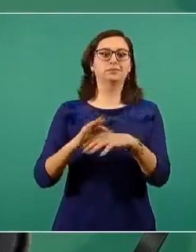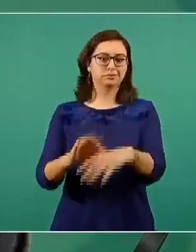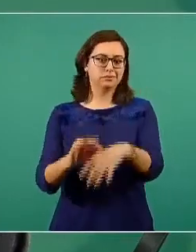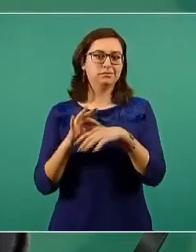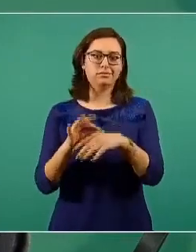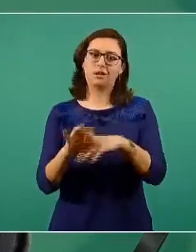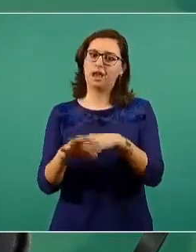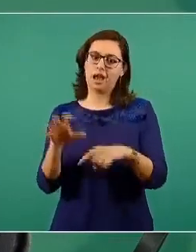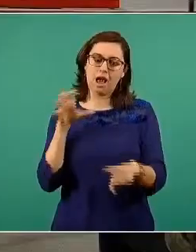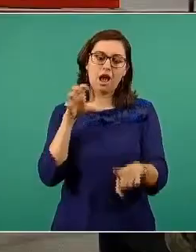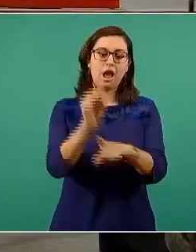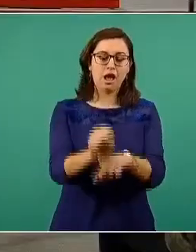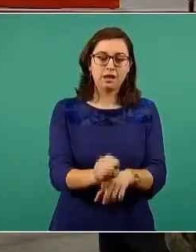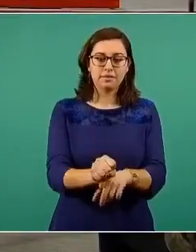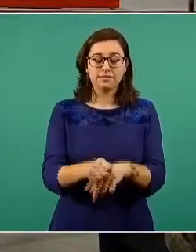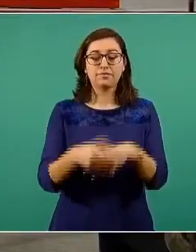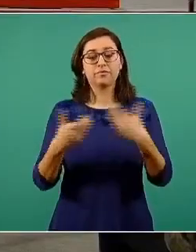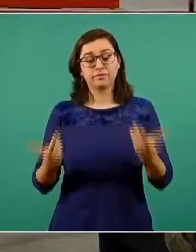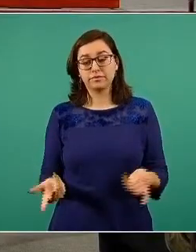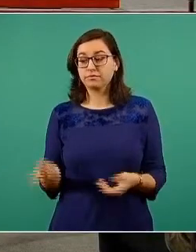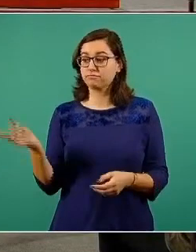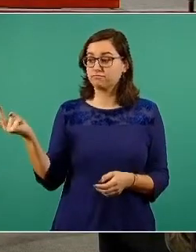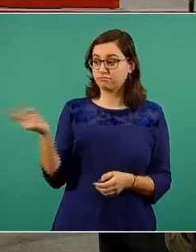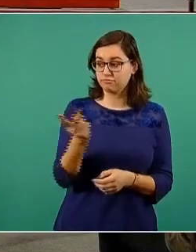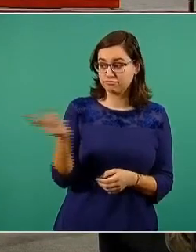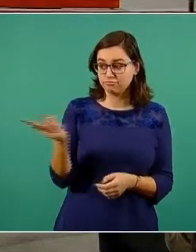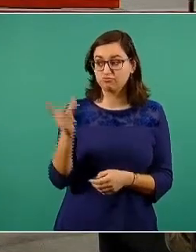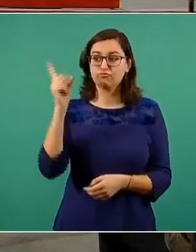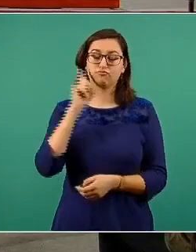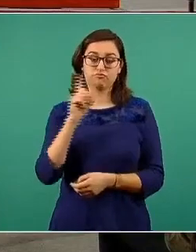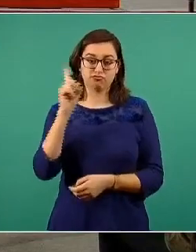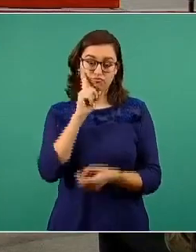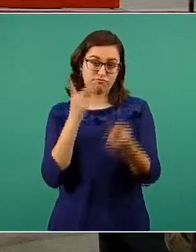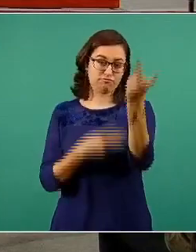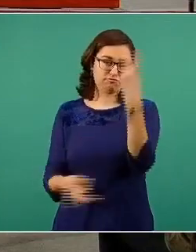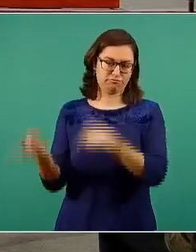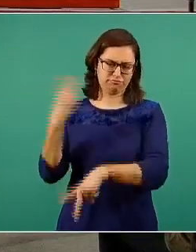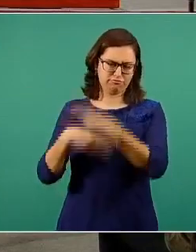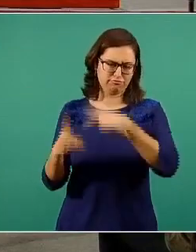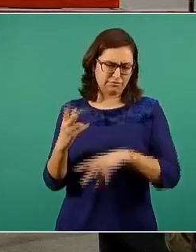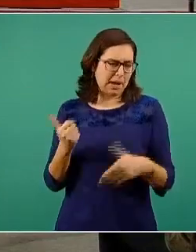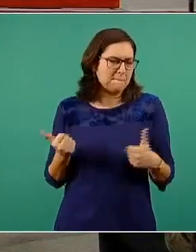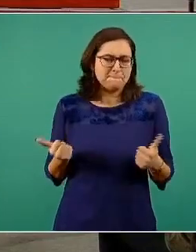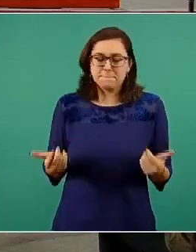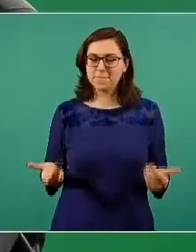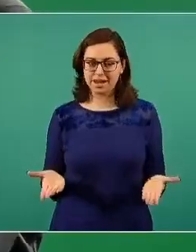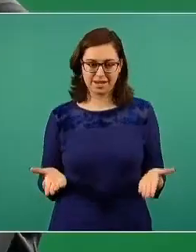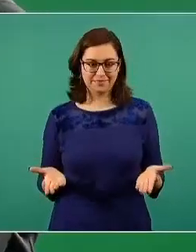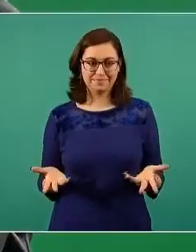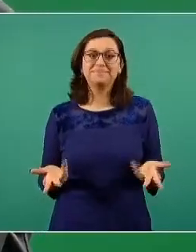ministra Bisotti y la asesora Nicolini vinieron precisamente para